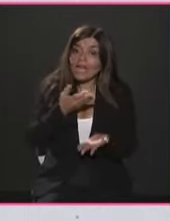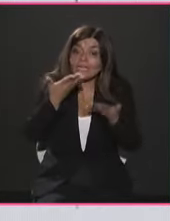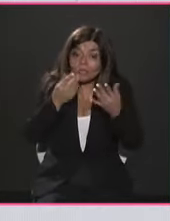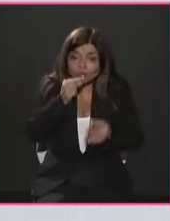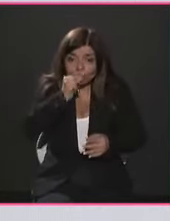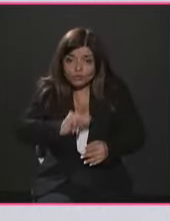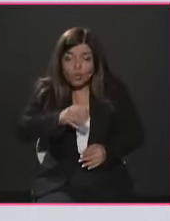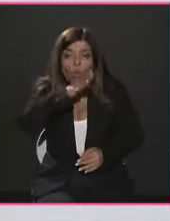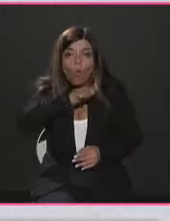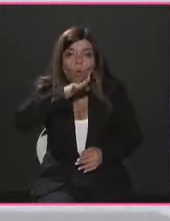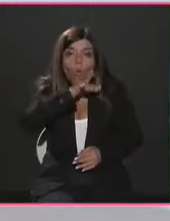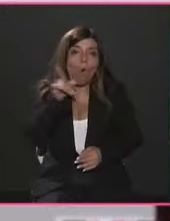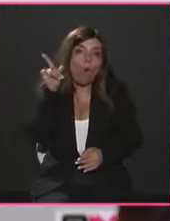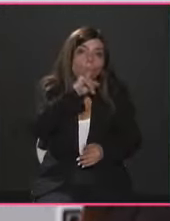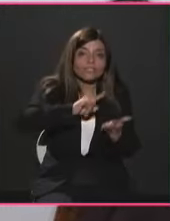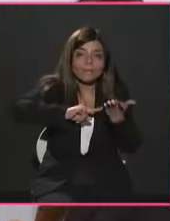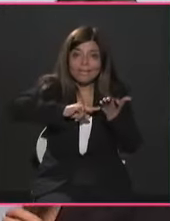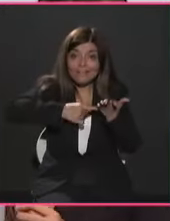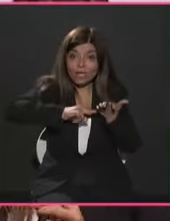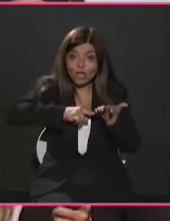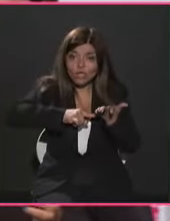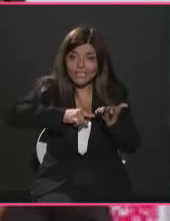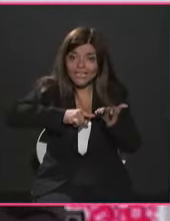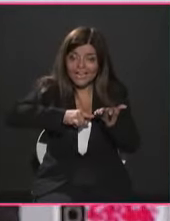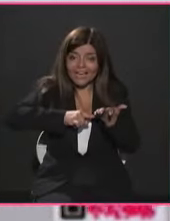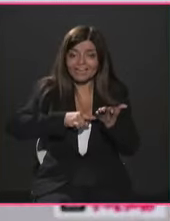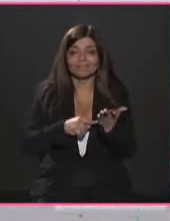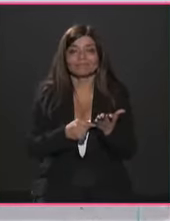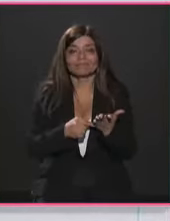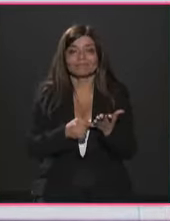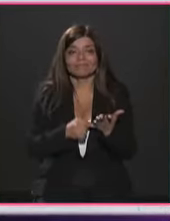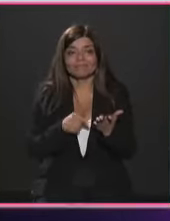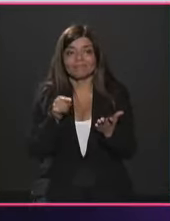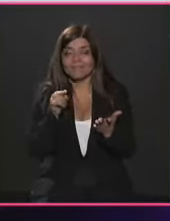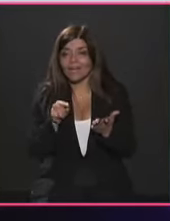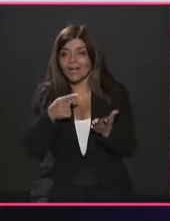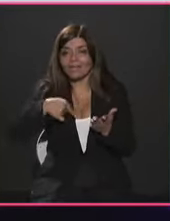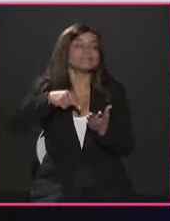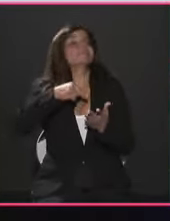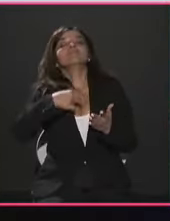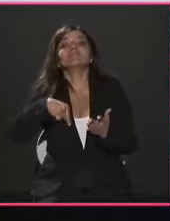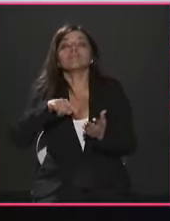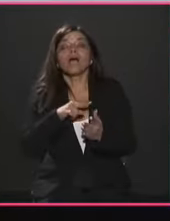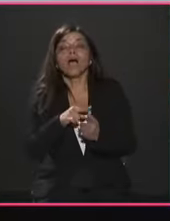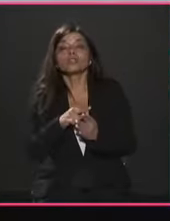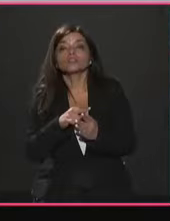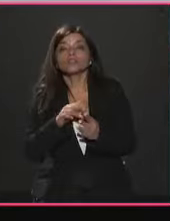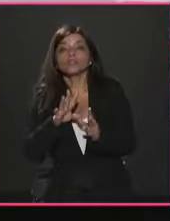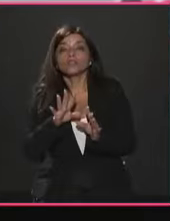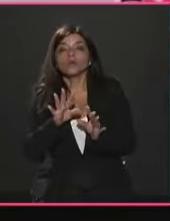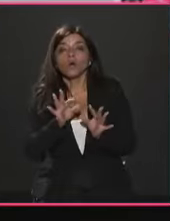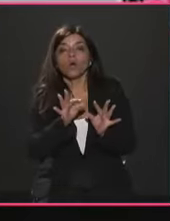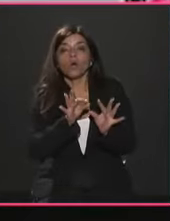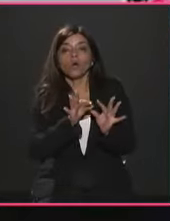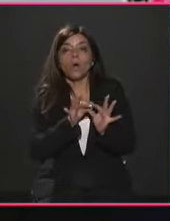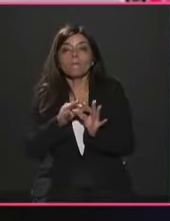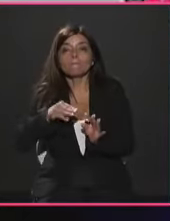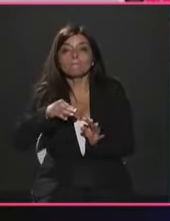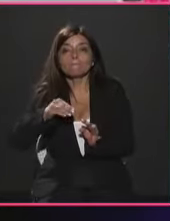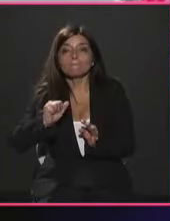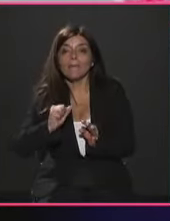utilizar la última tecnología que es lo que se llama la secuenciador mac